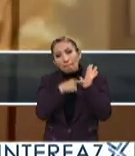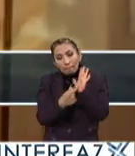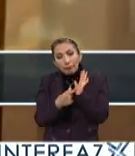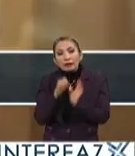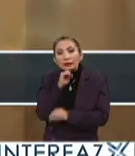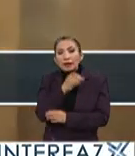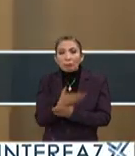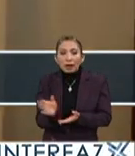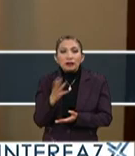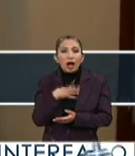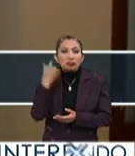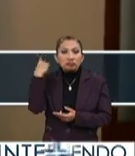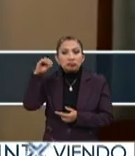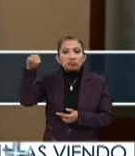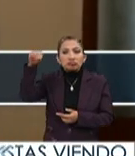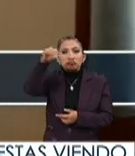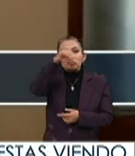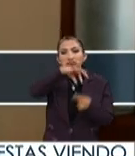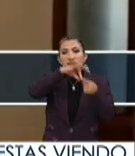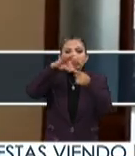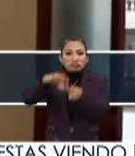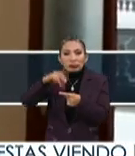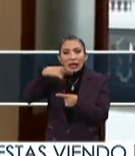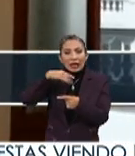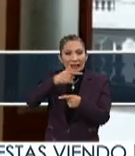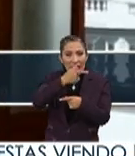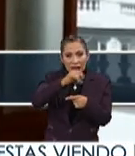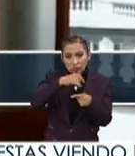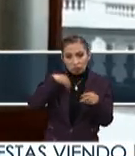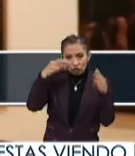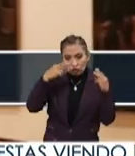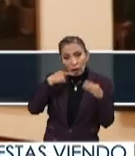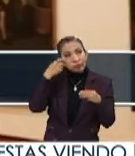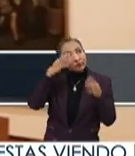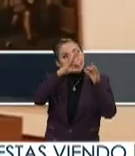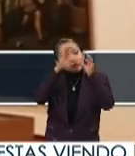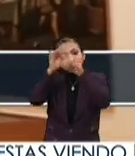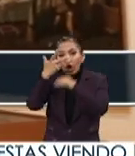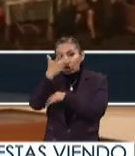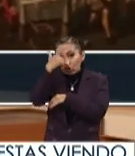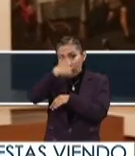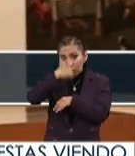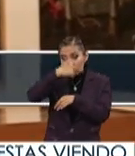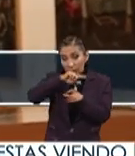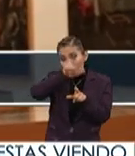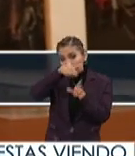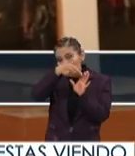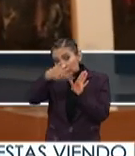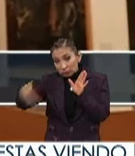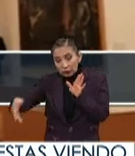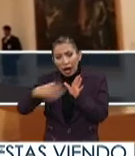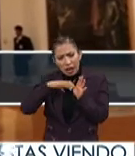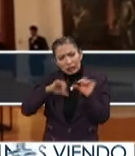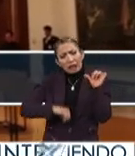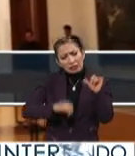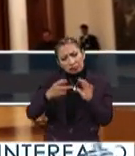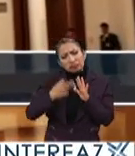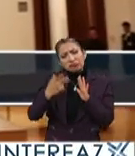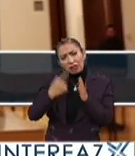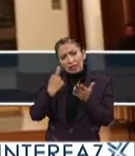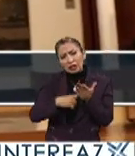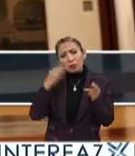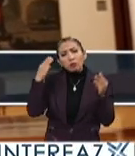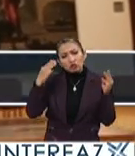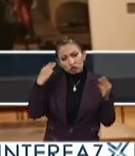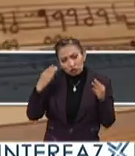Más aparte, habrá un recorrido por parte de los guías del museo después de las 8 de la noche. Siempre hay como actividad constante dentro